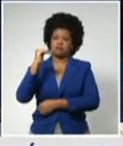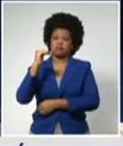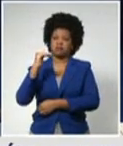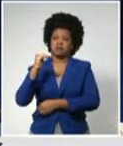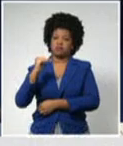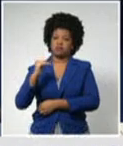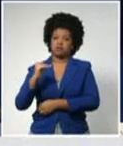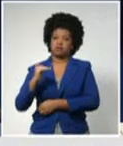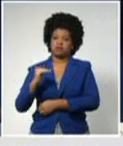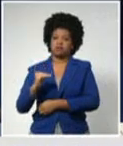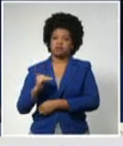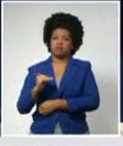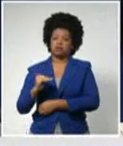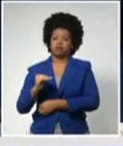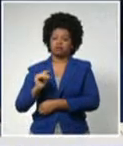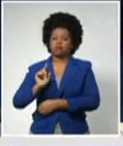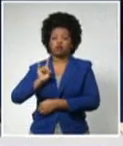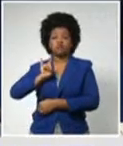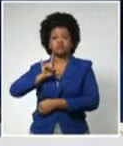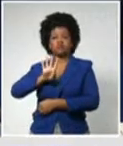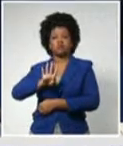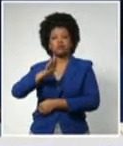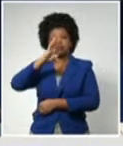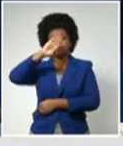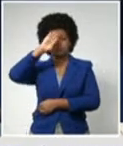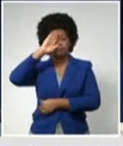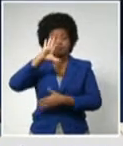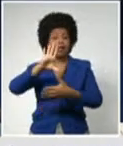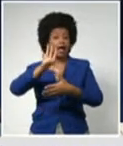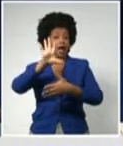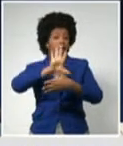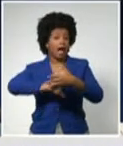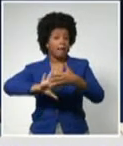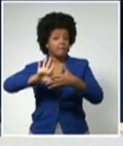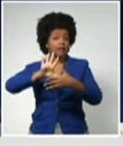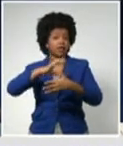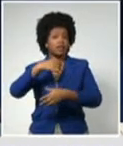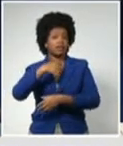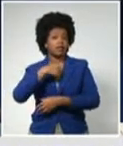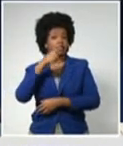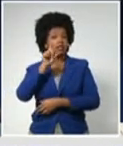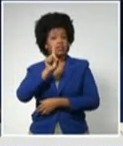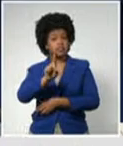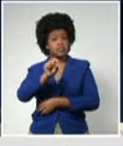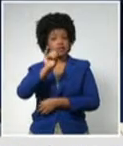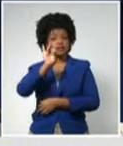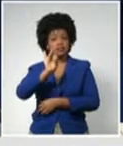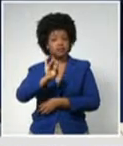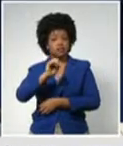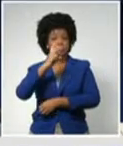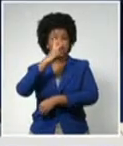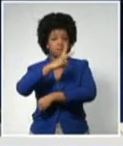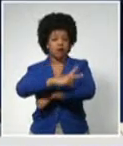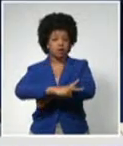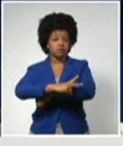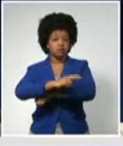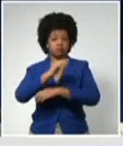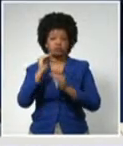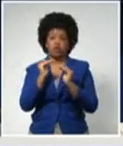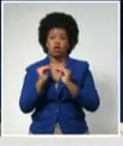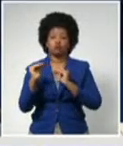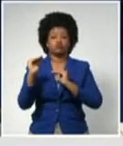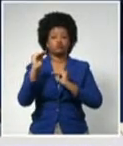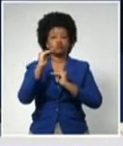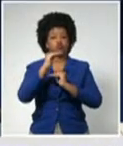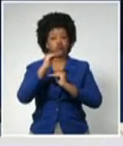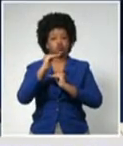Cuba, y en el caso de las Américas hay 17 países que tienen indicadores superiores a los